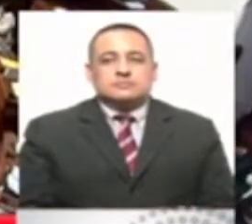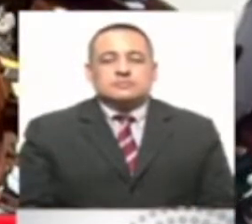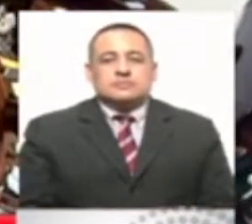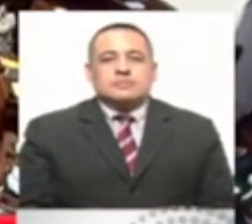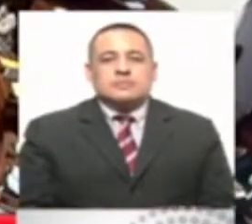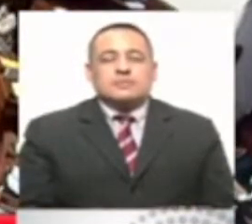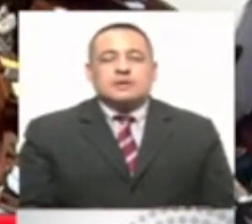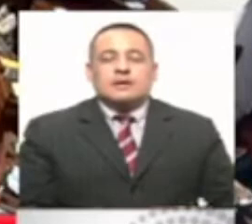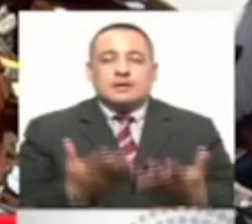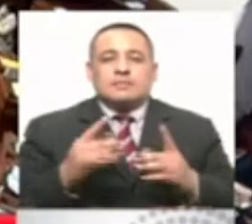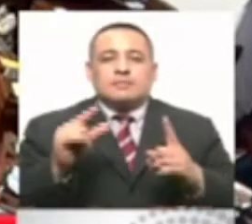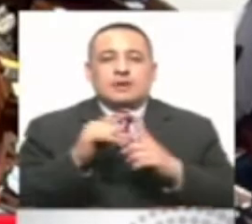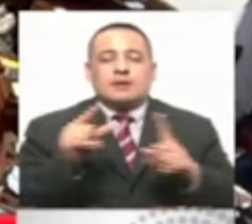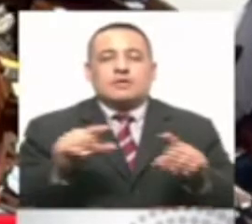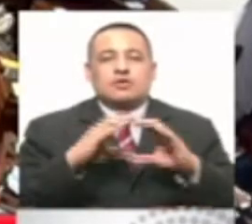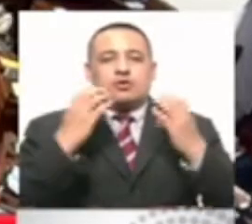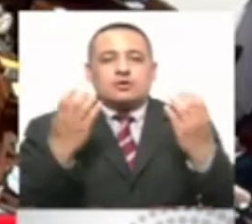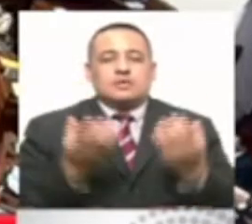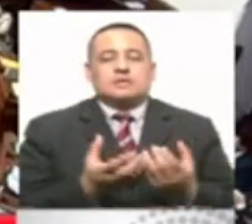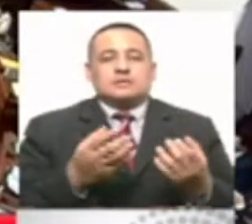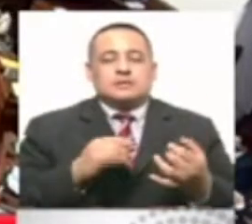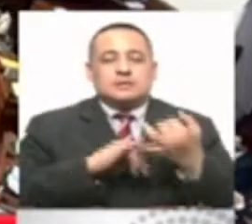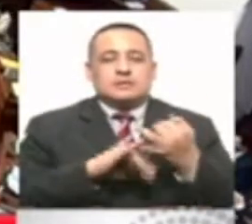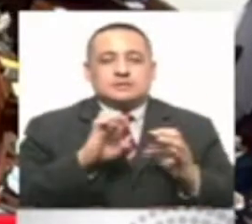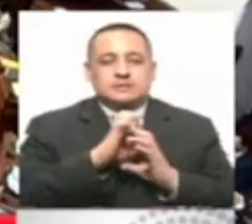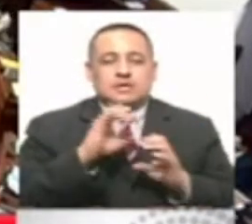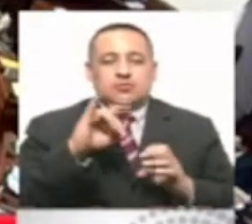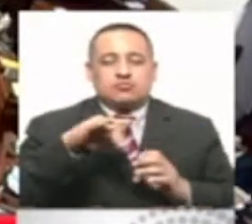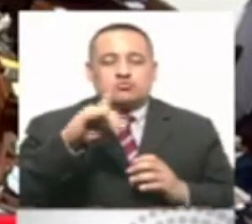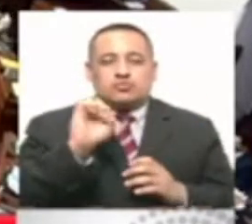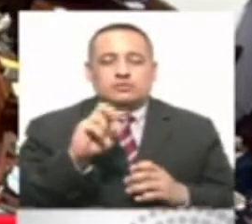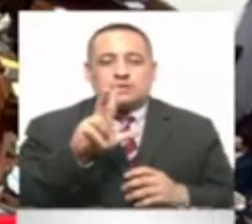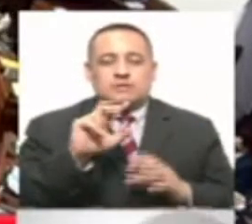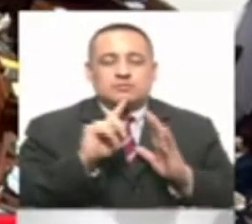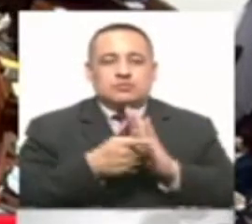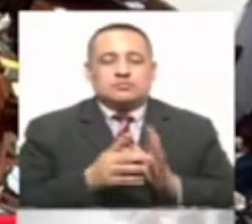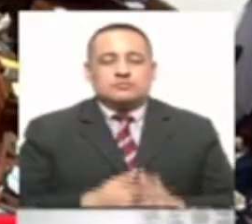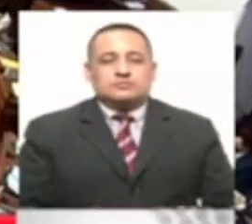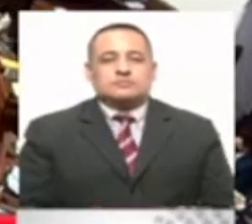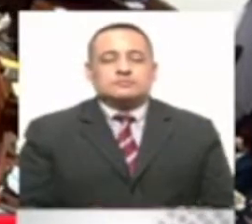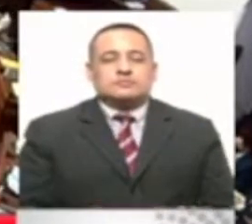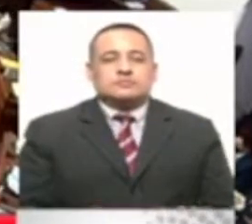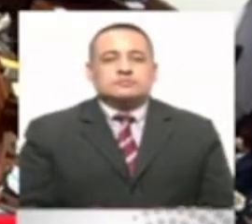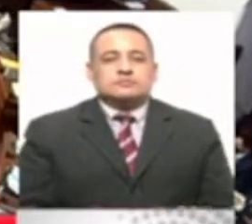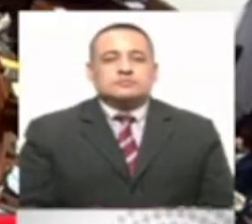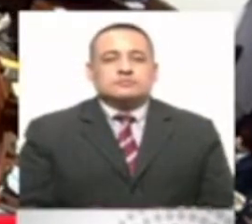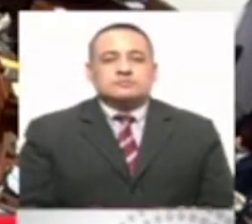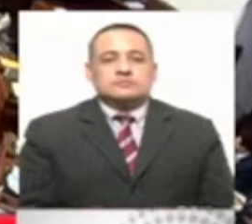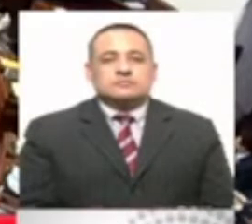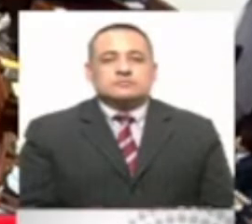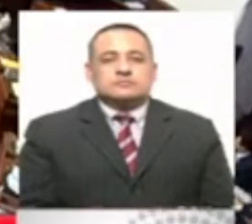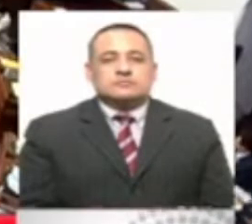Tiene la palabra el congresista Segundo Montalvo por 3 minutos.